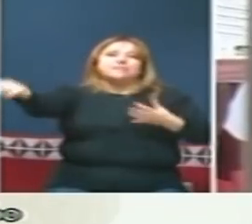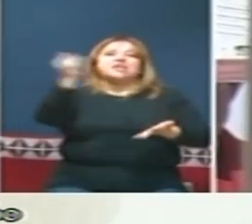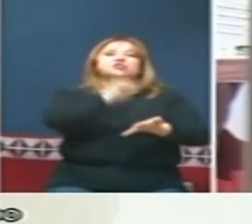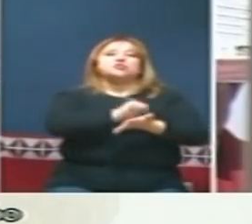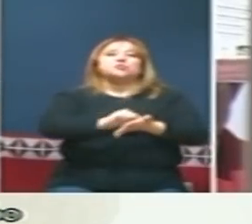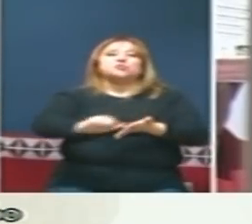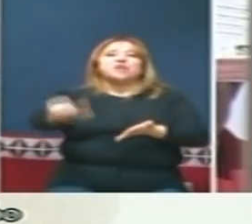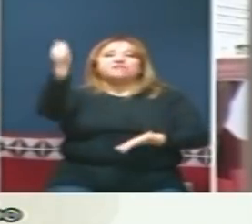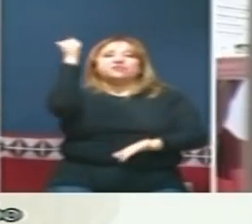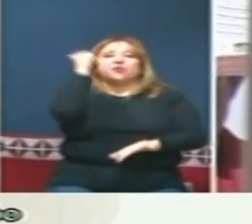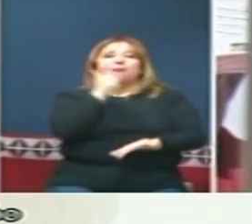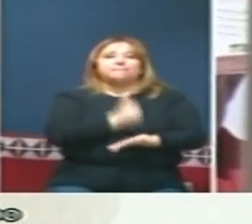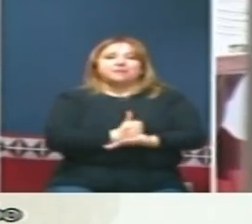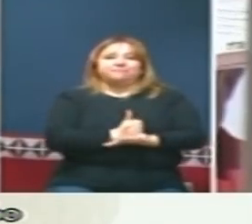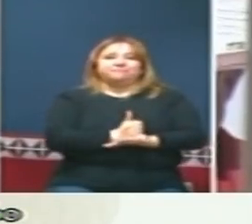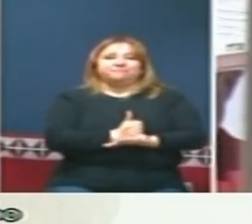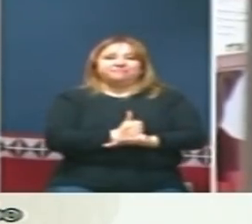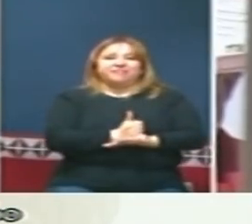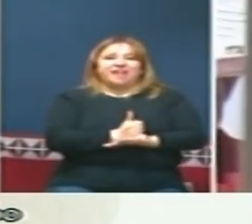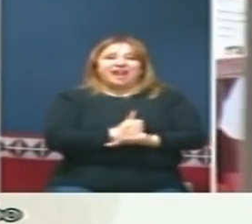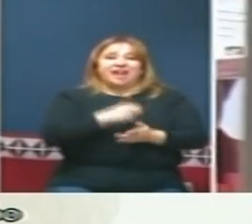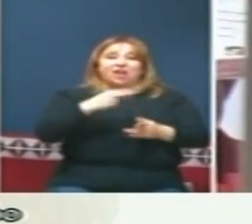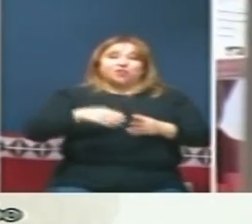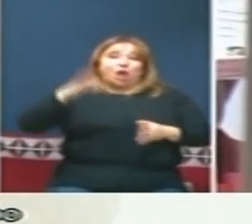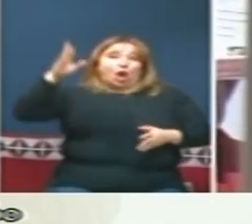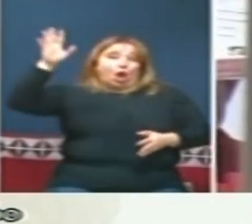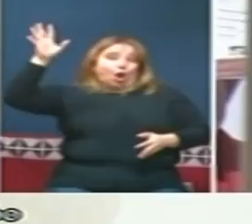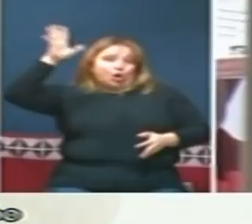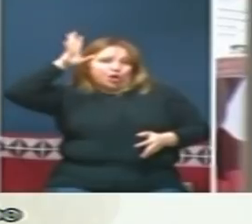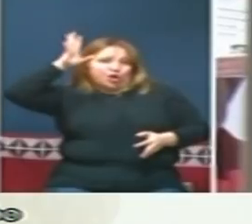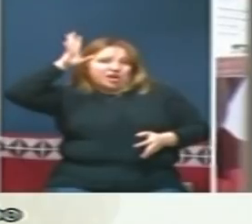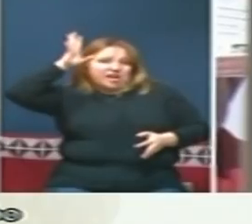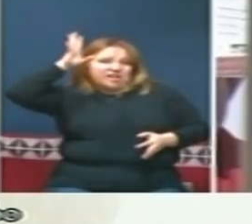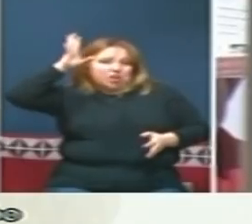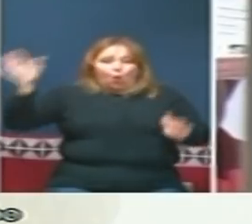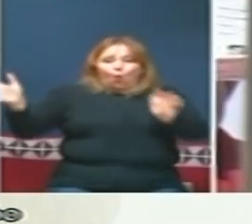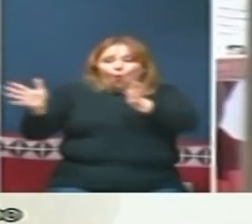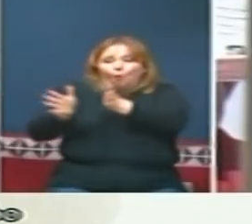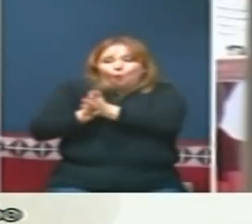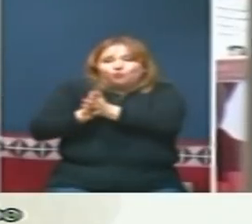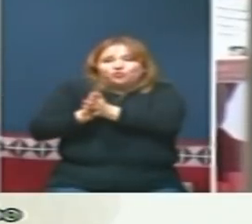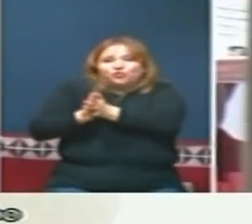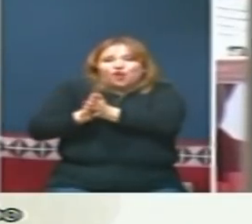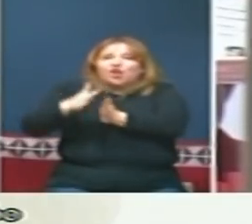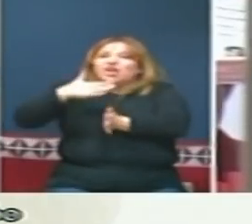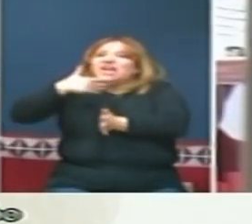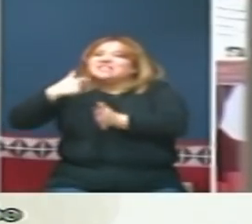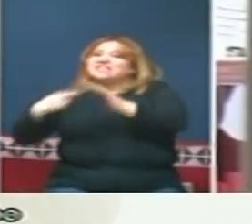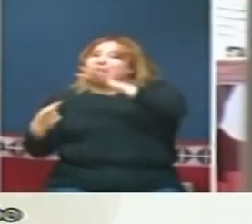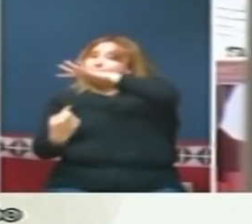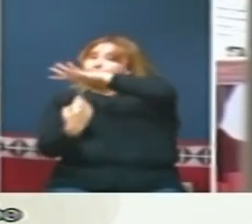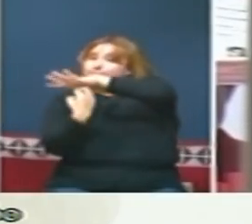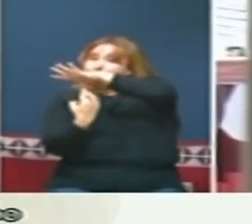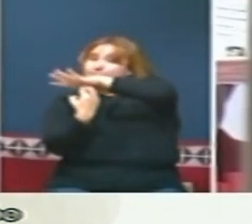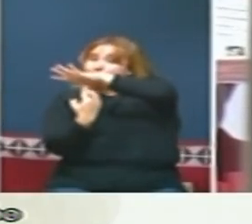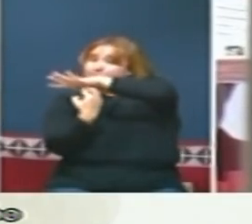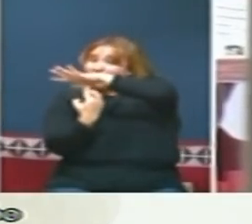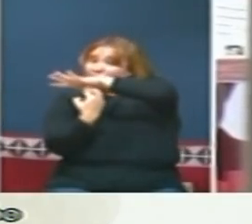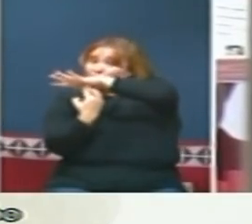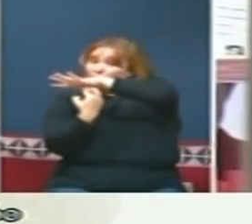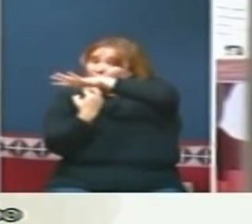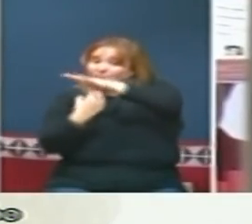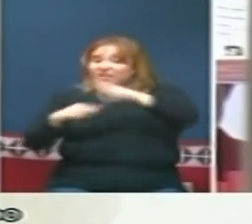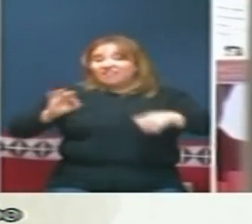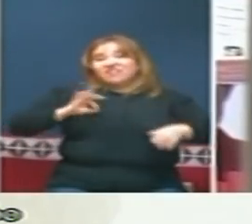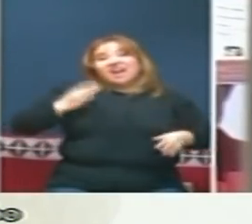Santo. Amén. Dado en Roma, junto a San Pedro, el día 27 del mes de marzo del año